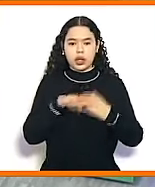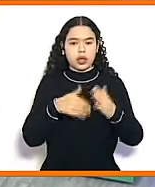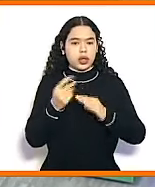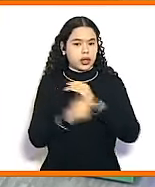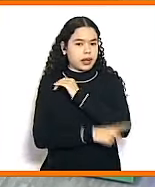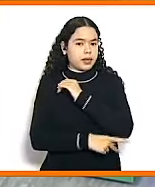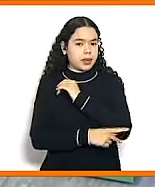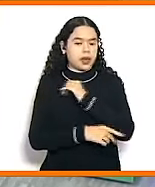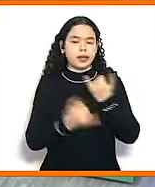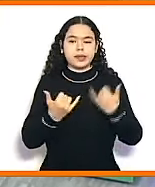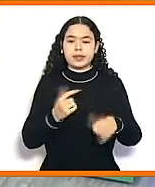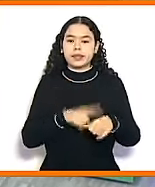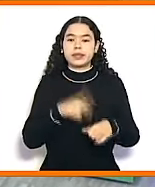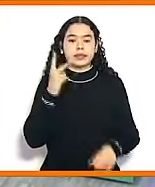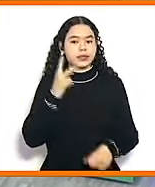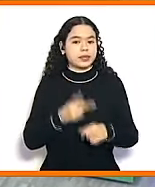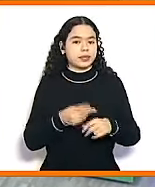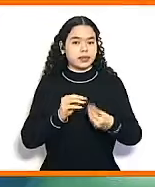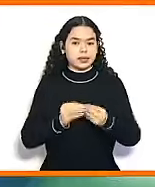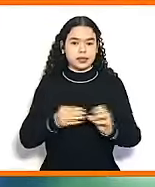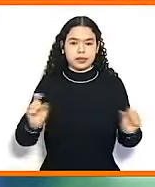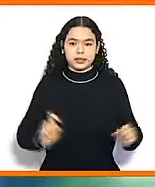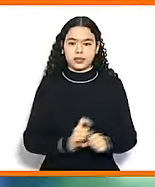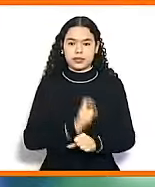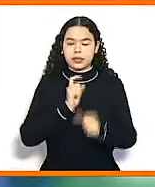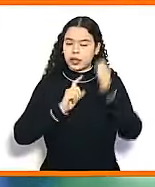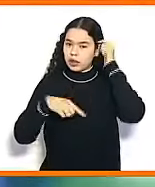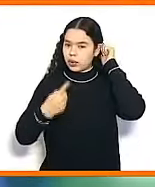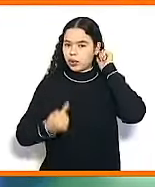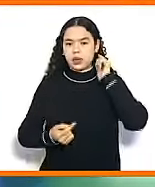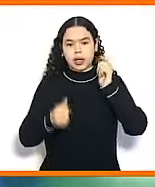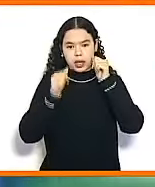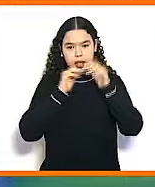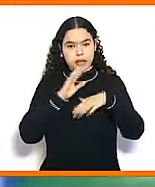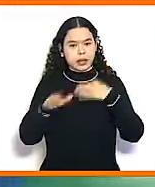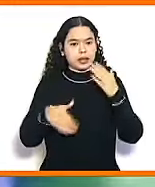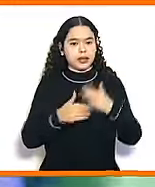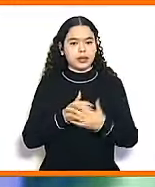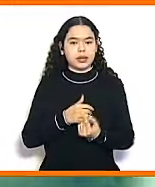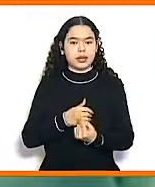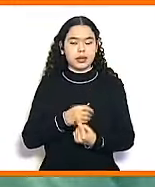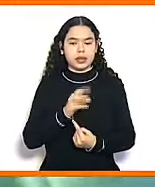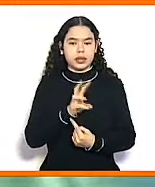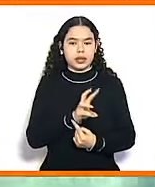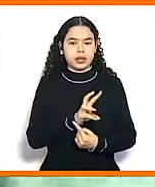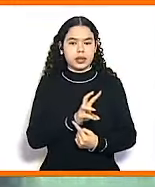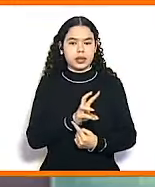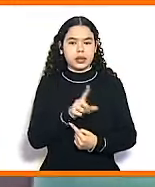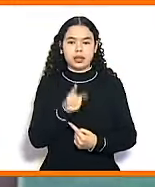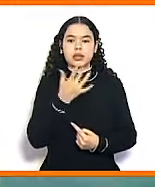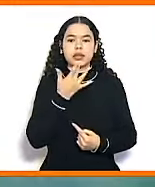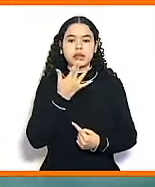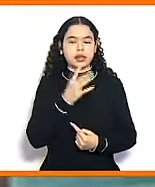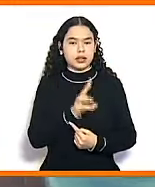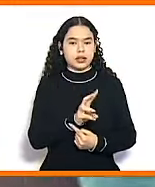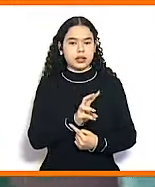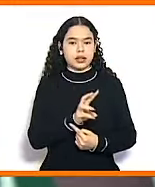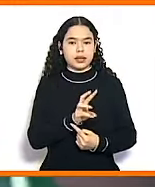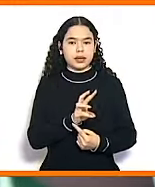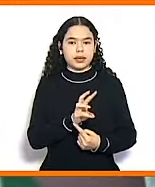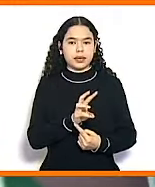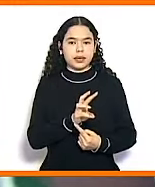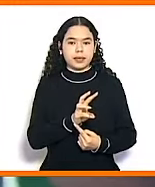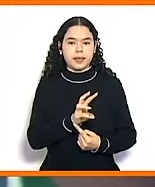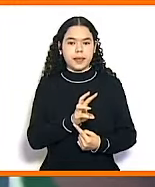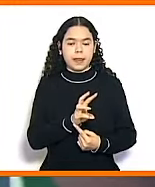noticia como conocemos ese primer dígito afortunado en diaria atentos y este es El Seis si eres jugador de la línea del seis tu segundo